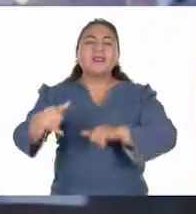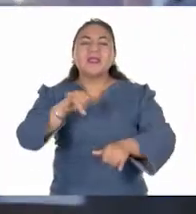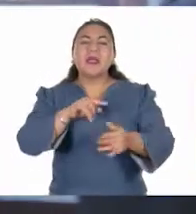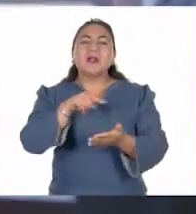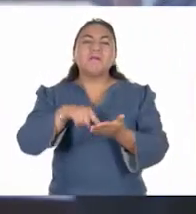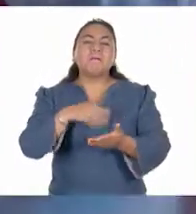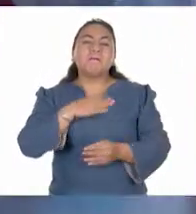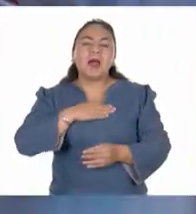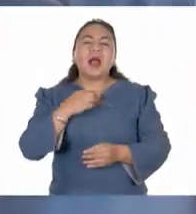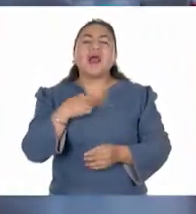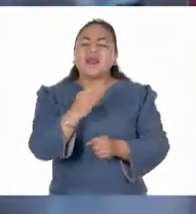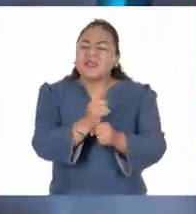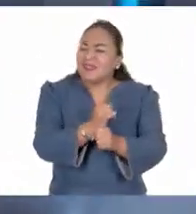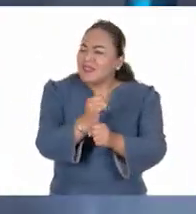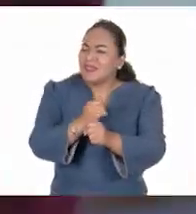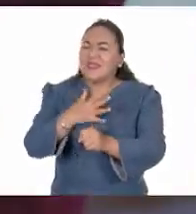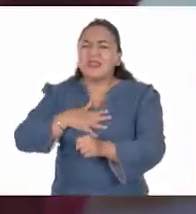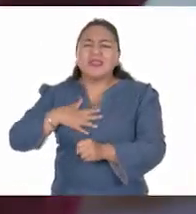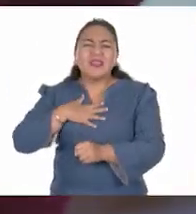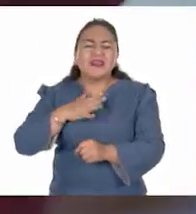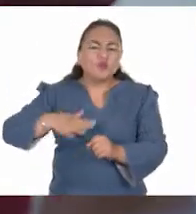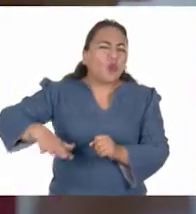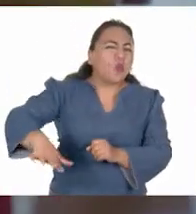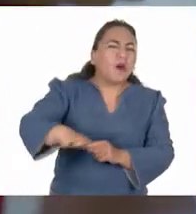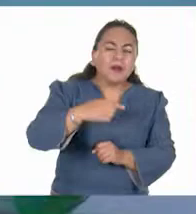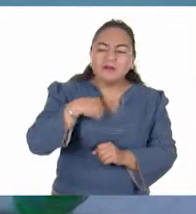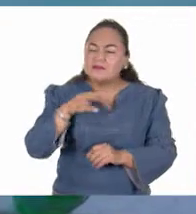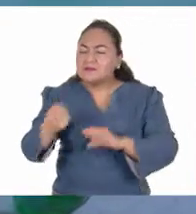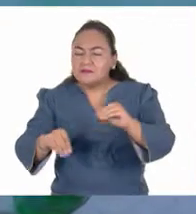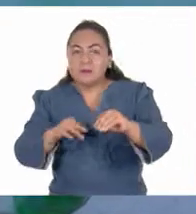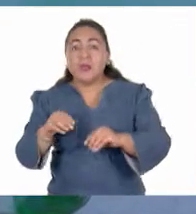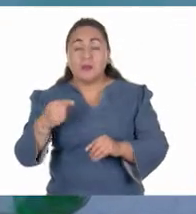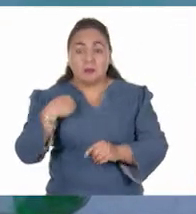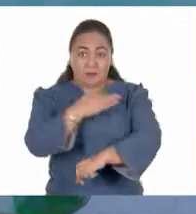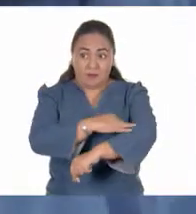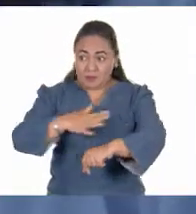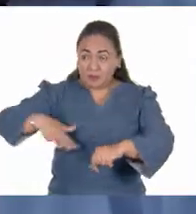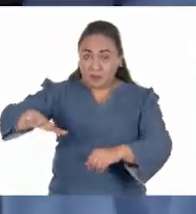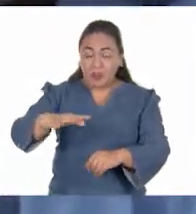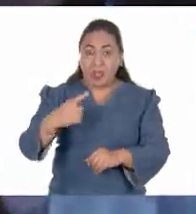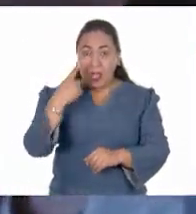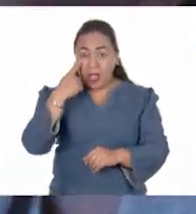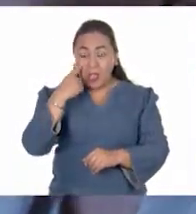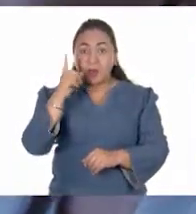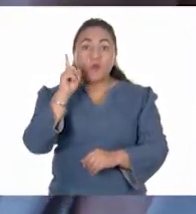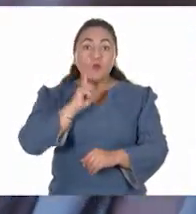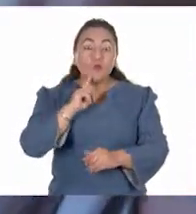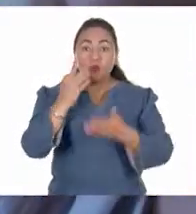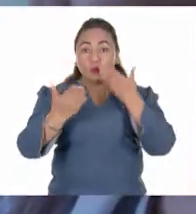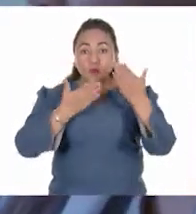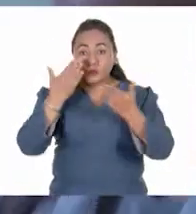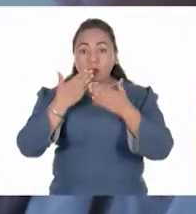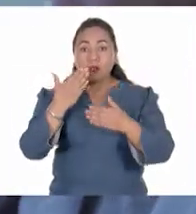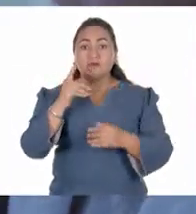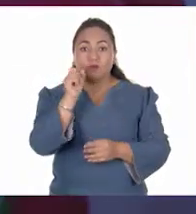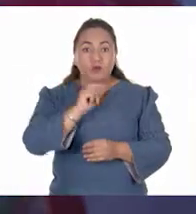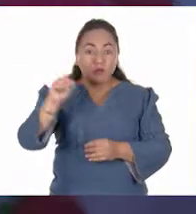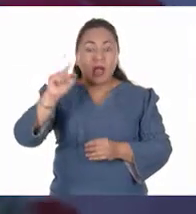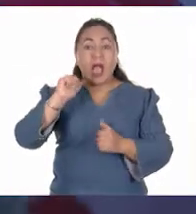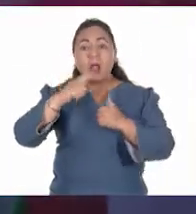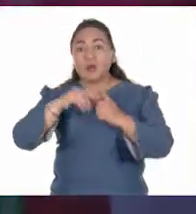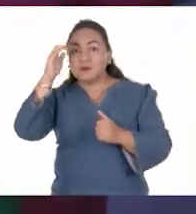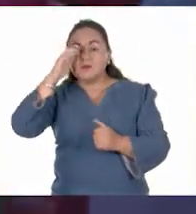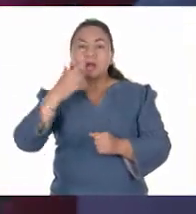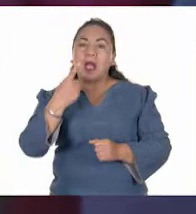y explorando todo lo que me encontraba a mi paso. En mi familia no era tan común que alguna mujer estudiara profesionalmente